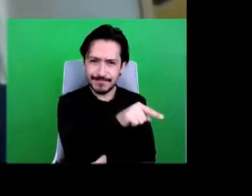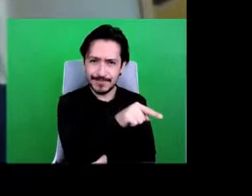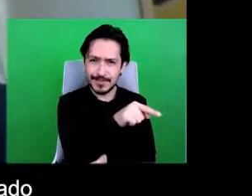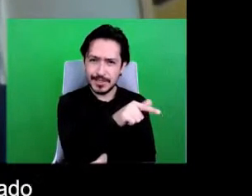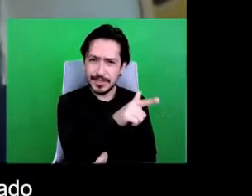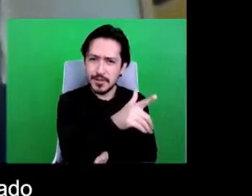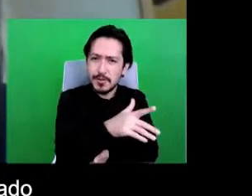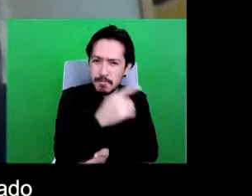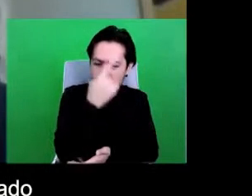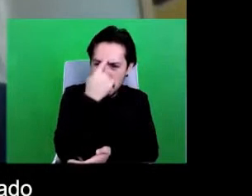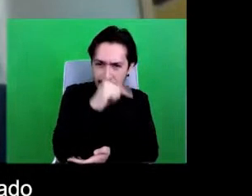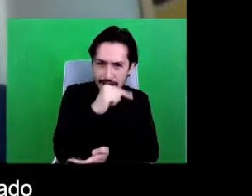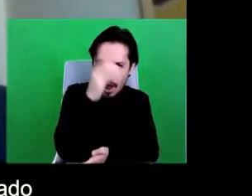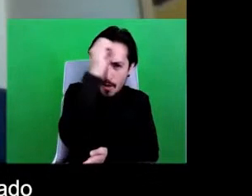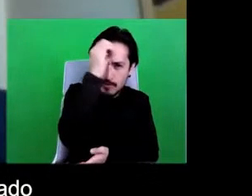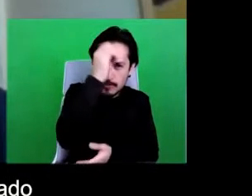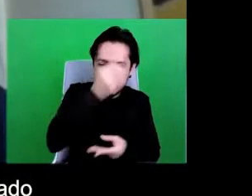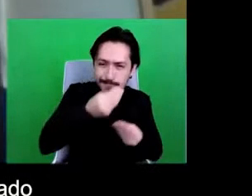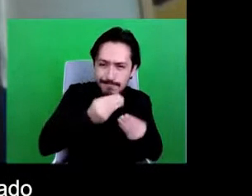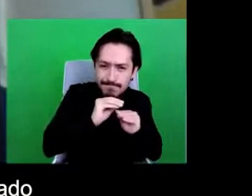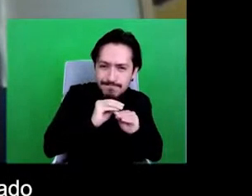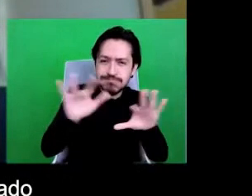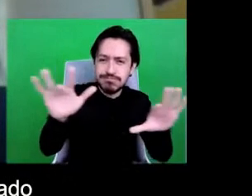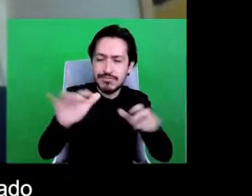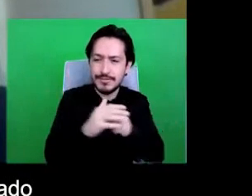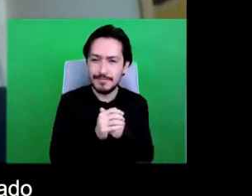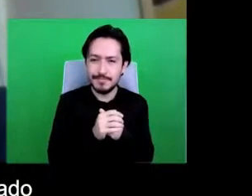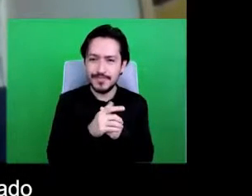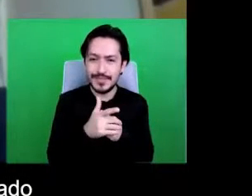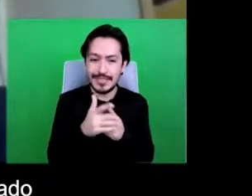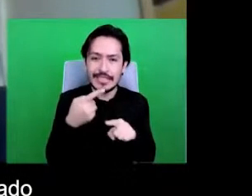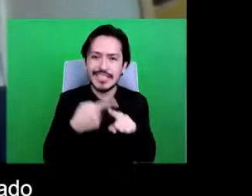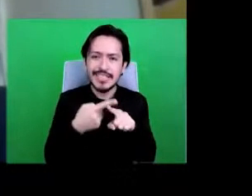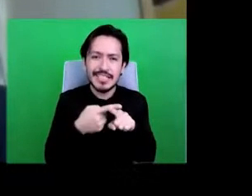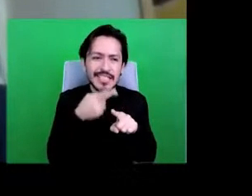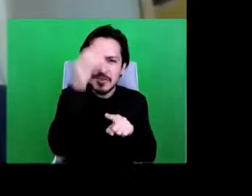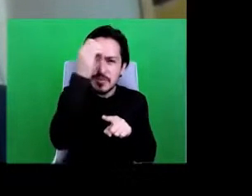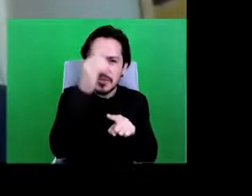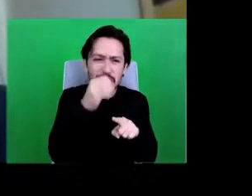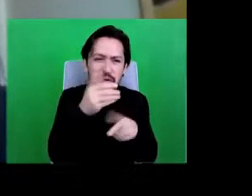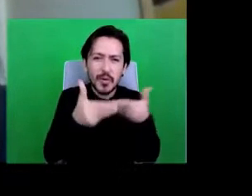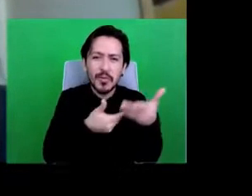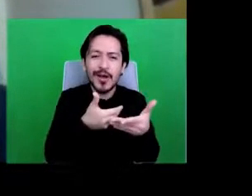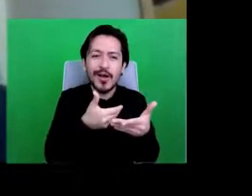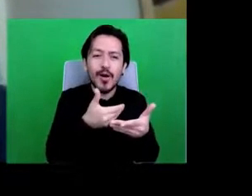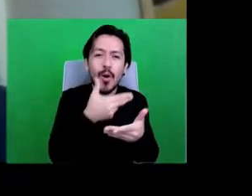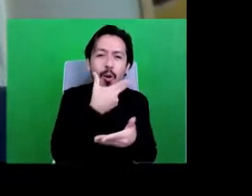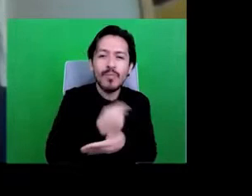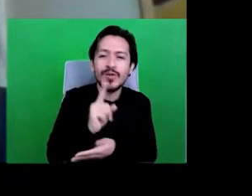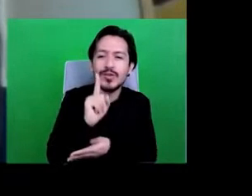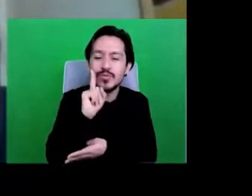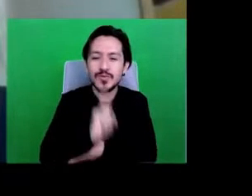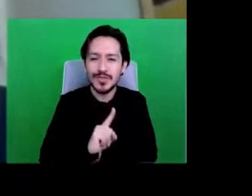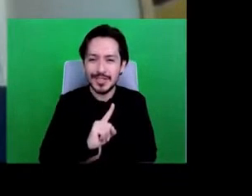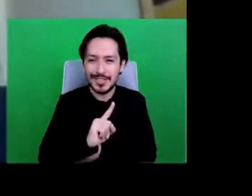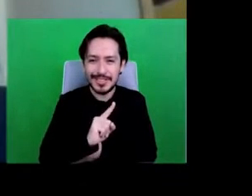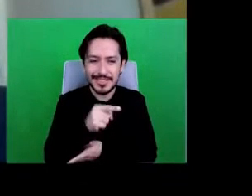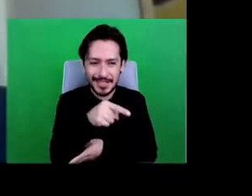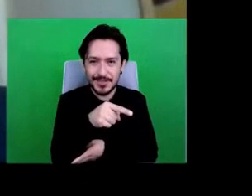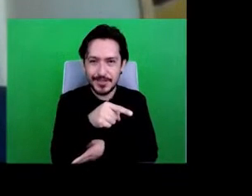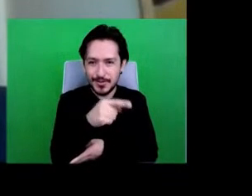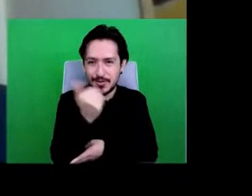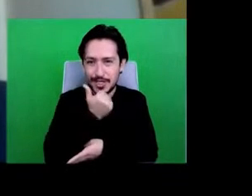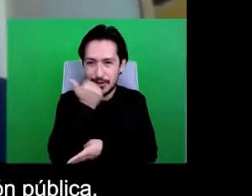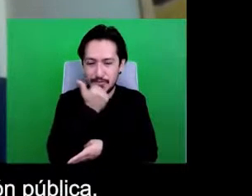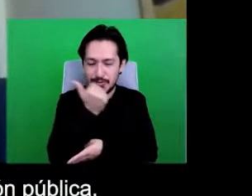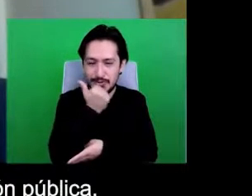proceso. Y por eso, este encuentro también está impulsado por la voz de ellas y ellos, quienes han dado forma a la experiencia de innovación para